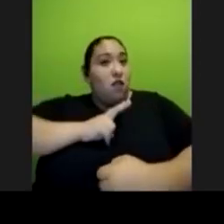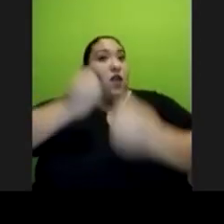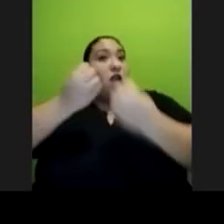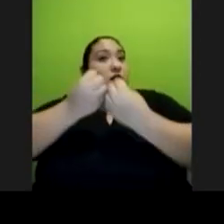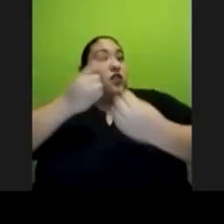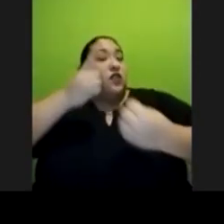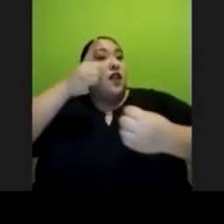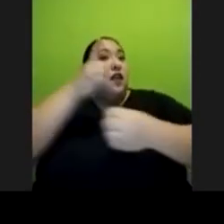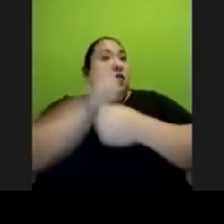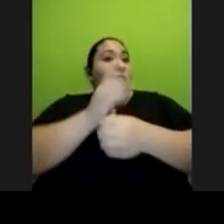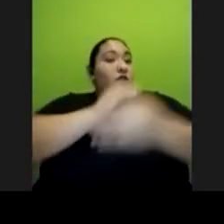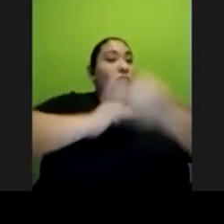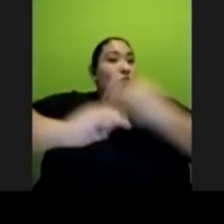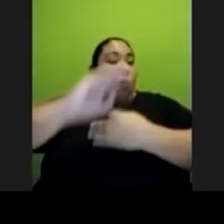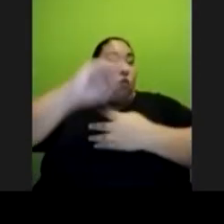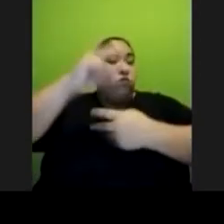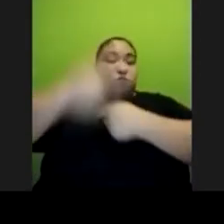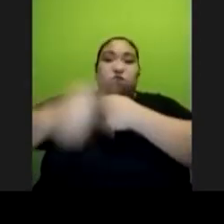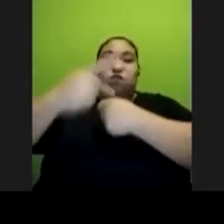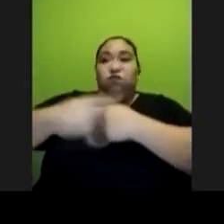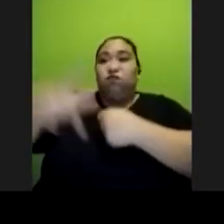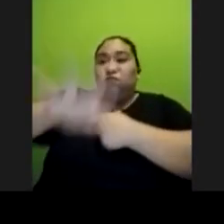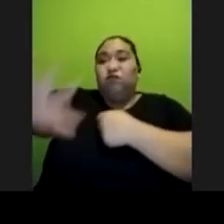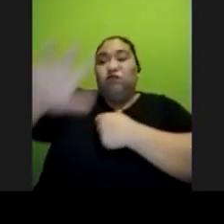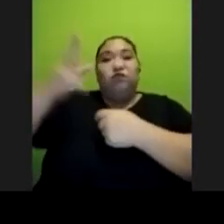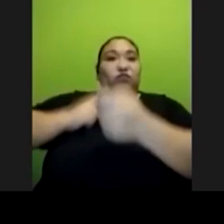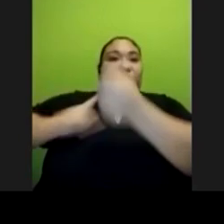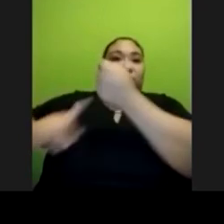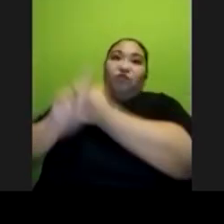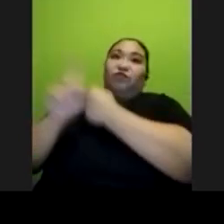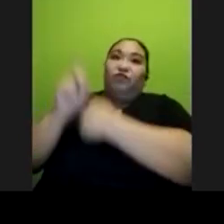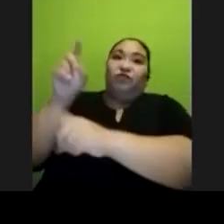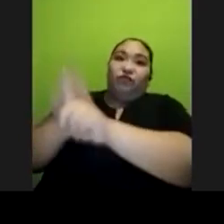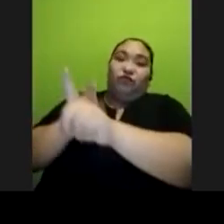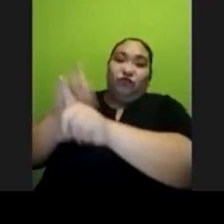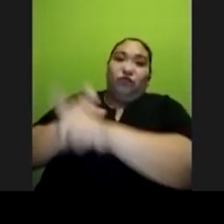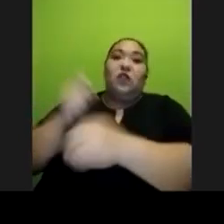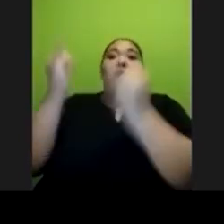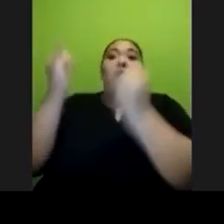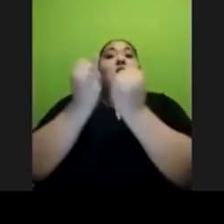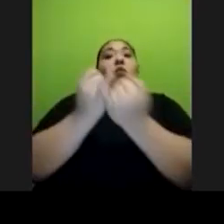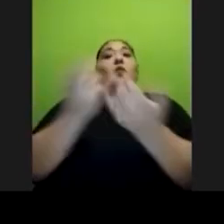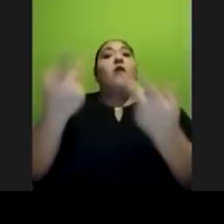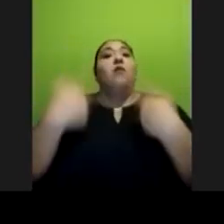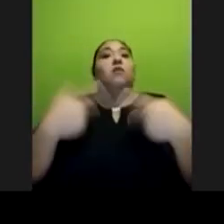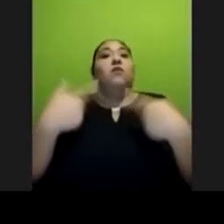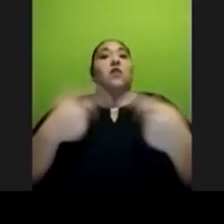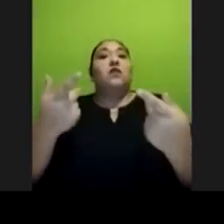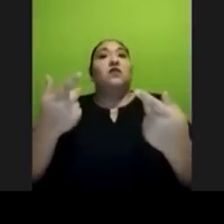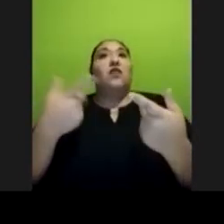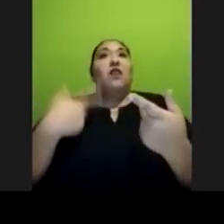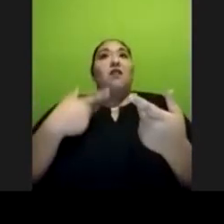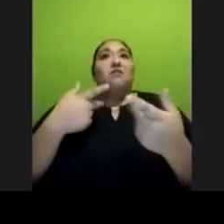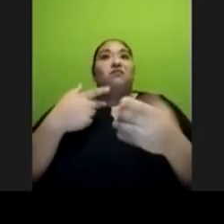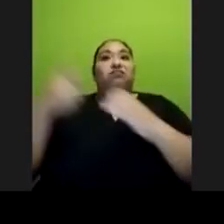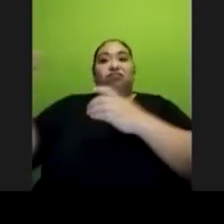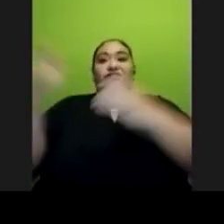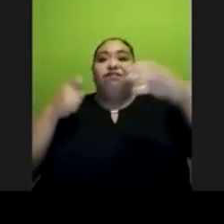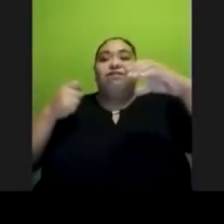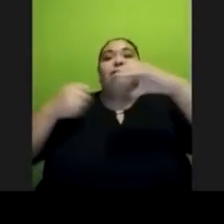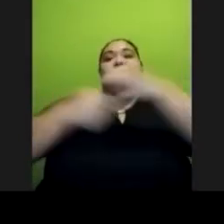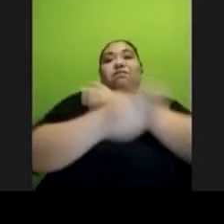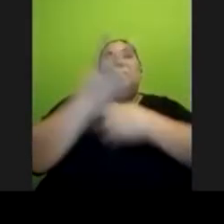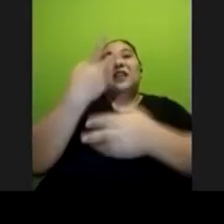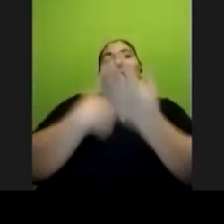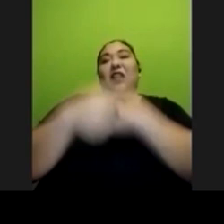afectada. Ahora, en el contexto de personas refugiadas específicamente, que es lo que compete a mi oficina, el Alto Comisionado